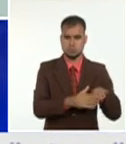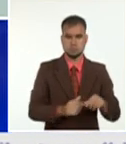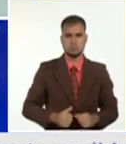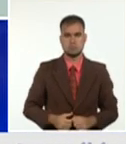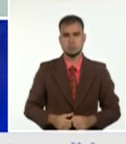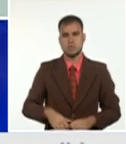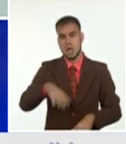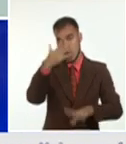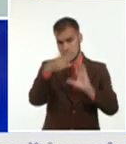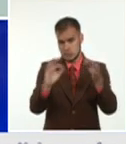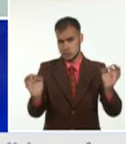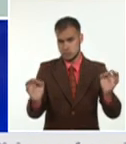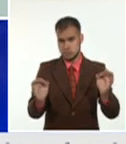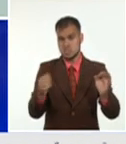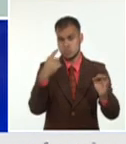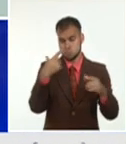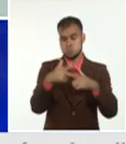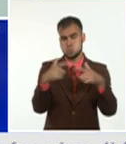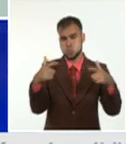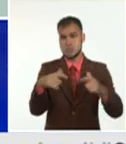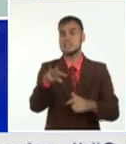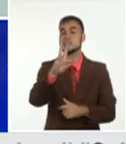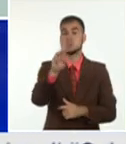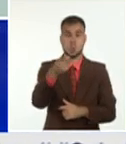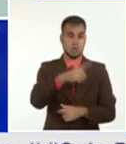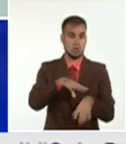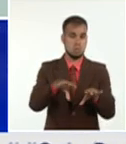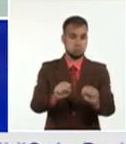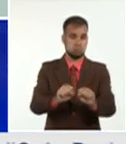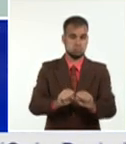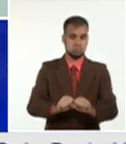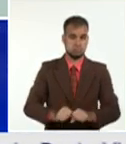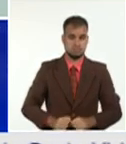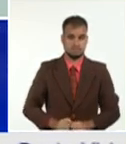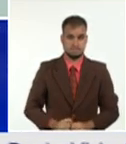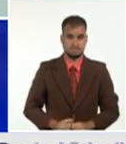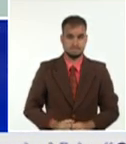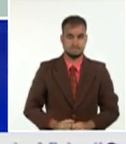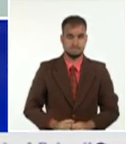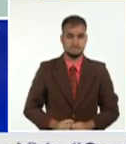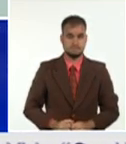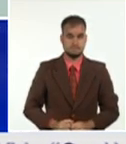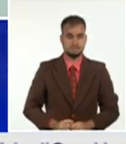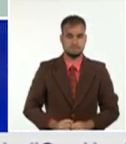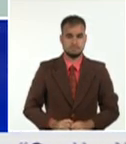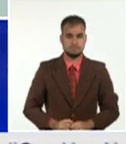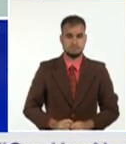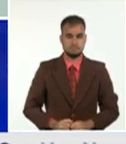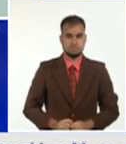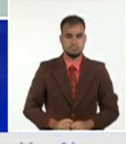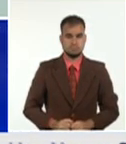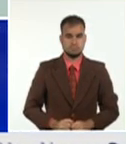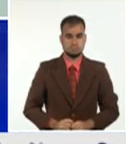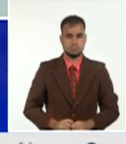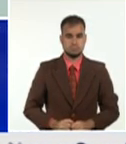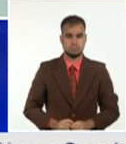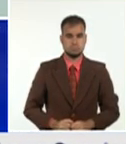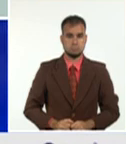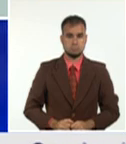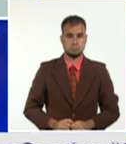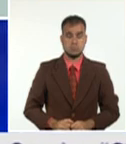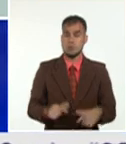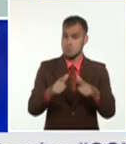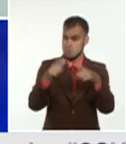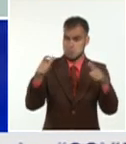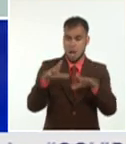incrementa, 31 casos ayer, 16 más que el día anterior. El mayor número en el municipio de